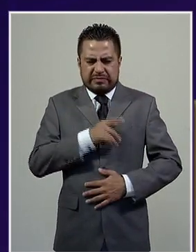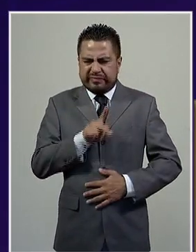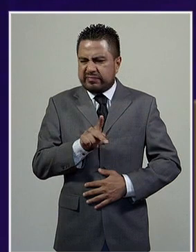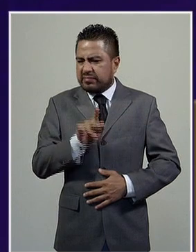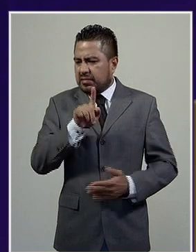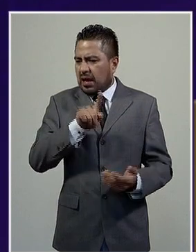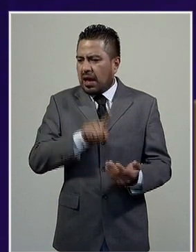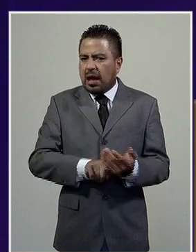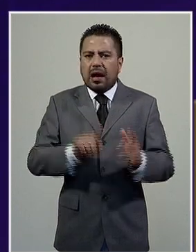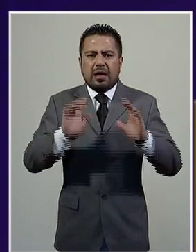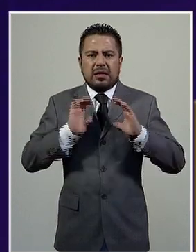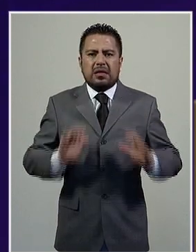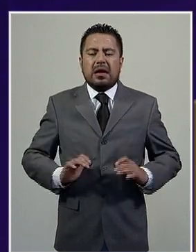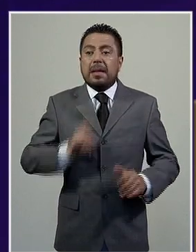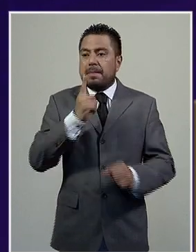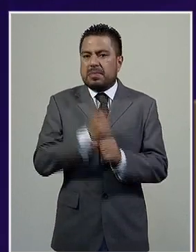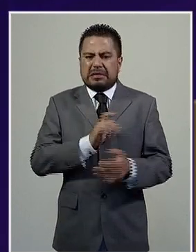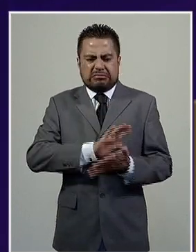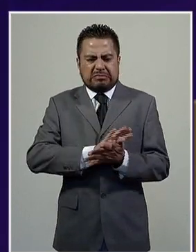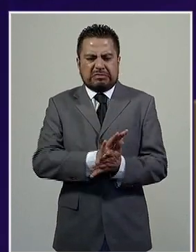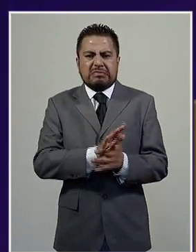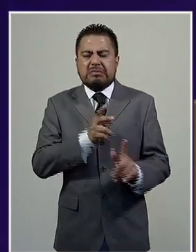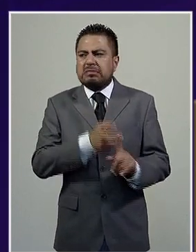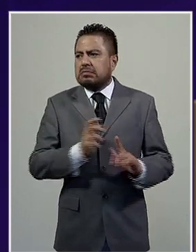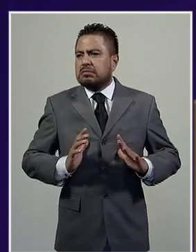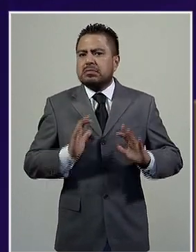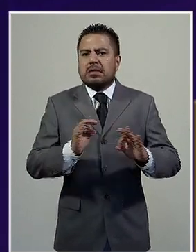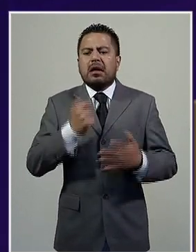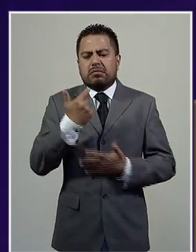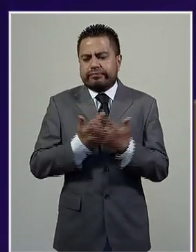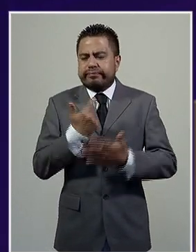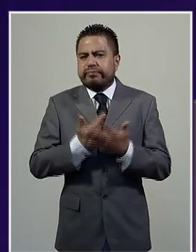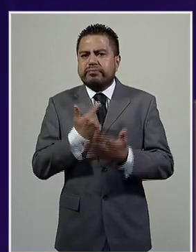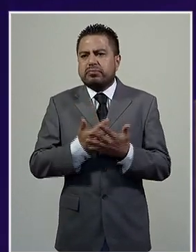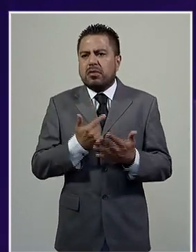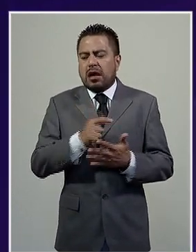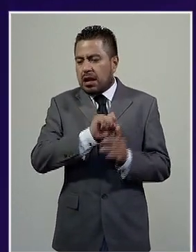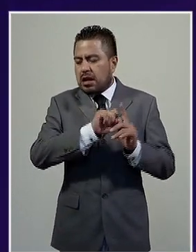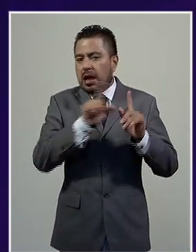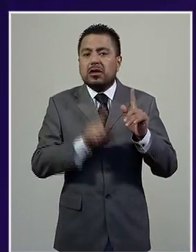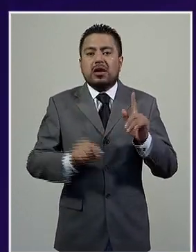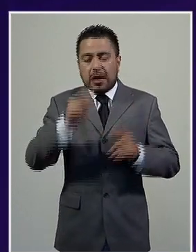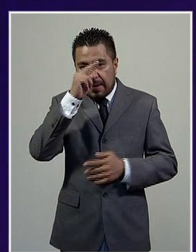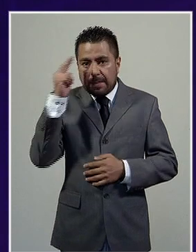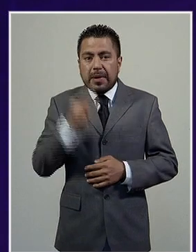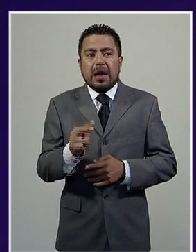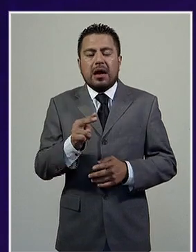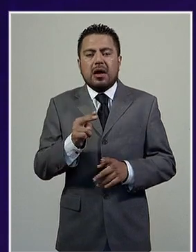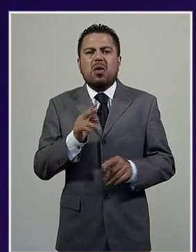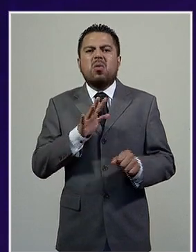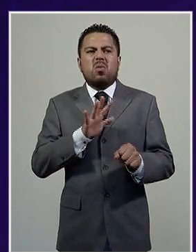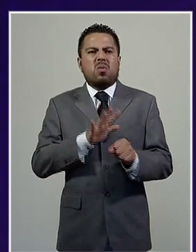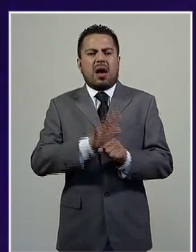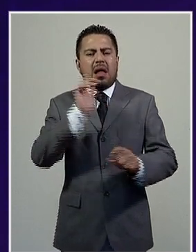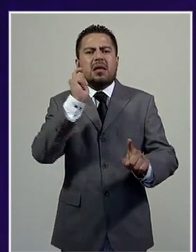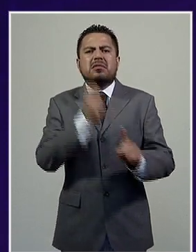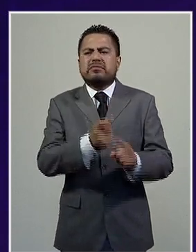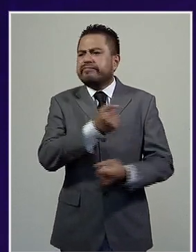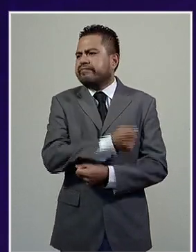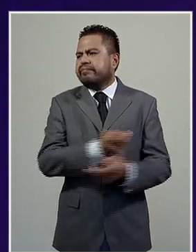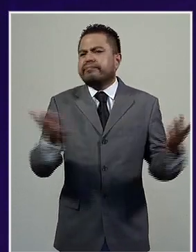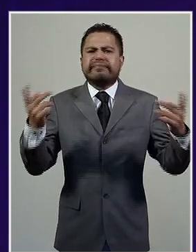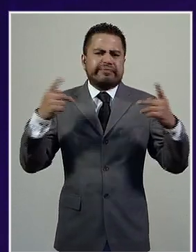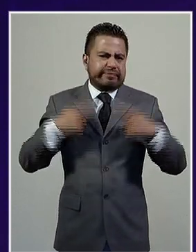física. La primera causa de discriminación, de acuerdo con la Encuesta Nacional sobre Discriminación en México, en la que